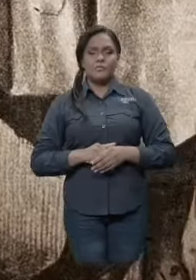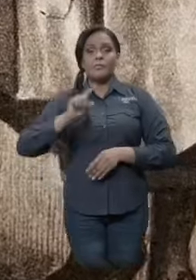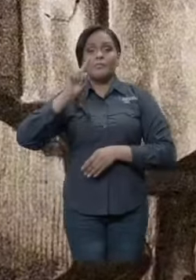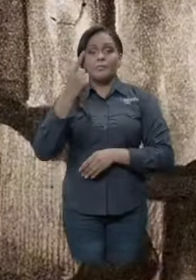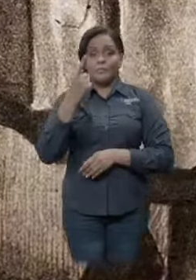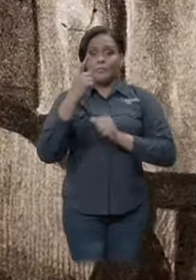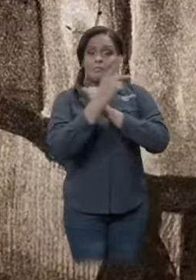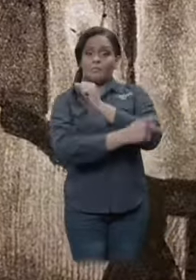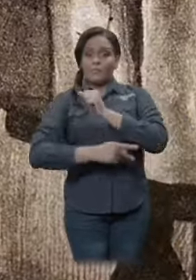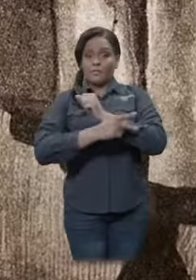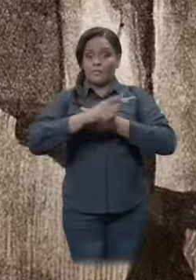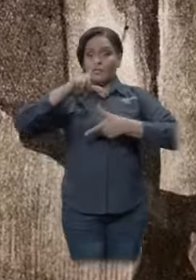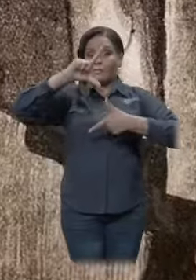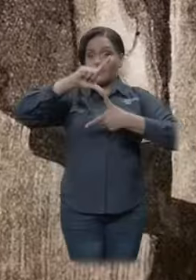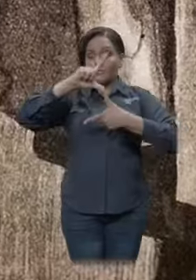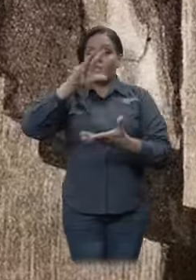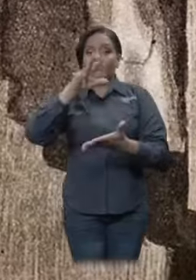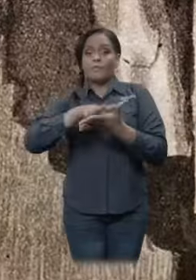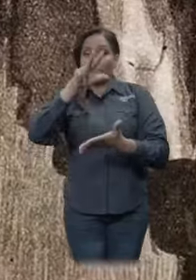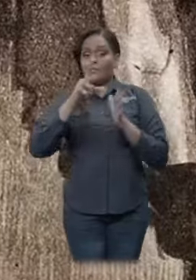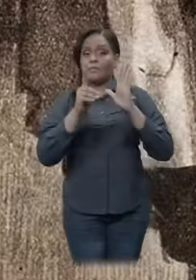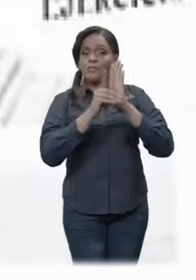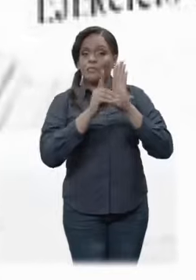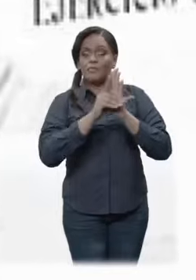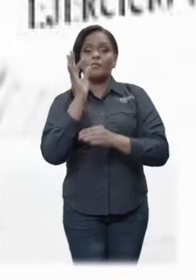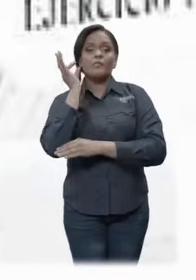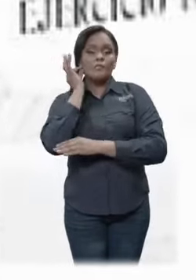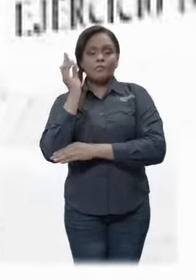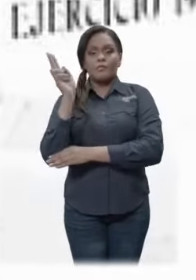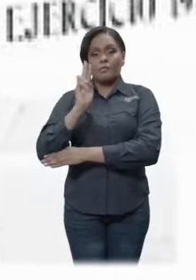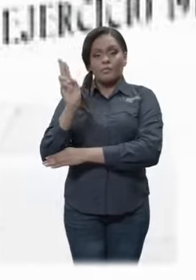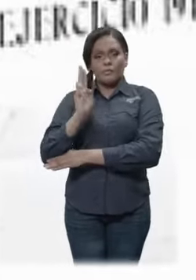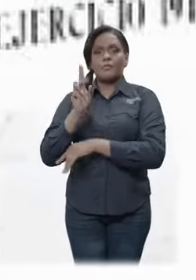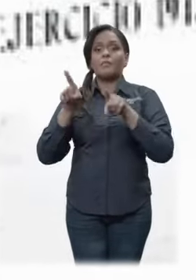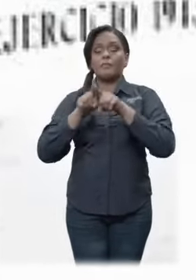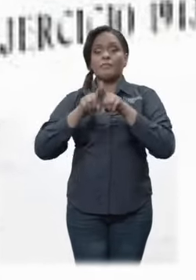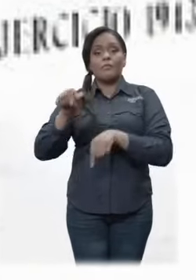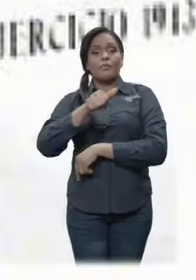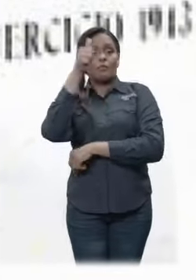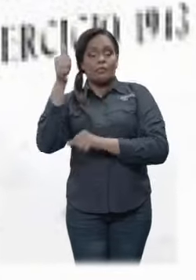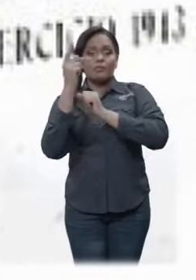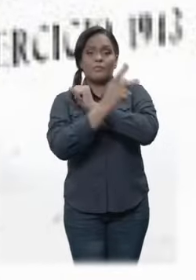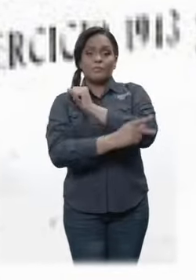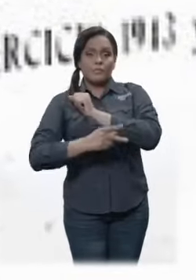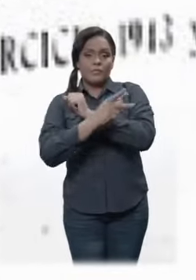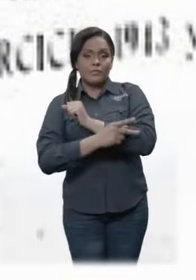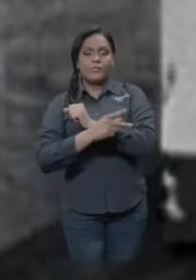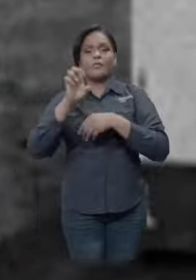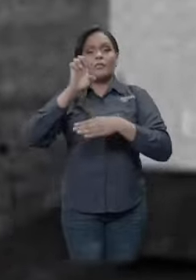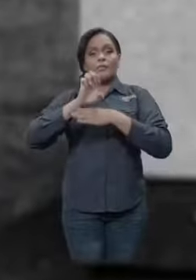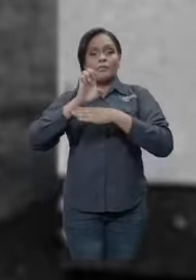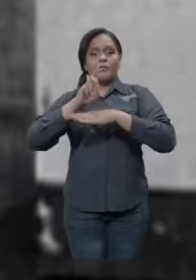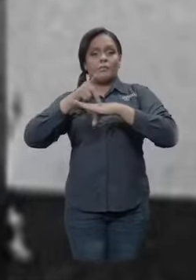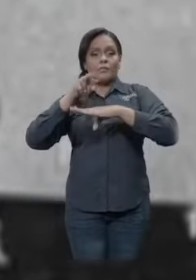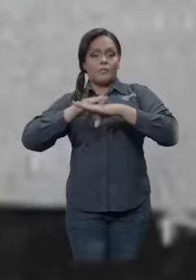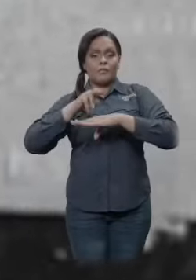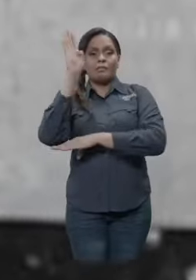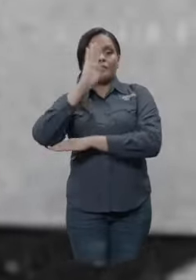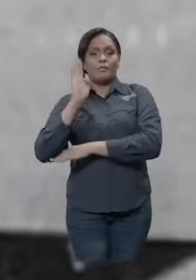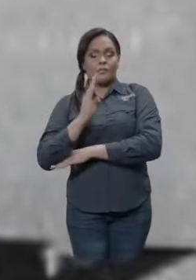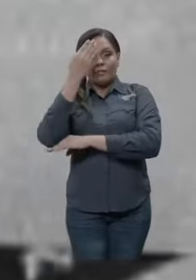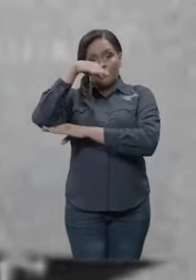El primer país de América Latina en aprobar el sufragio femenino fue Uruguay. Otros países precursores fueron Ecuador, Puerto Rico,